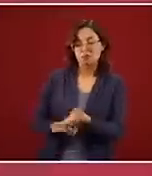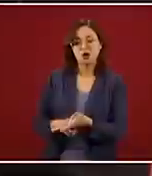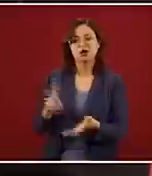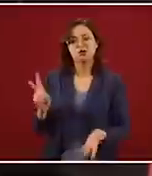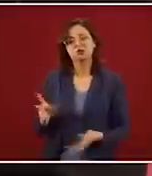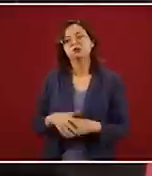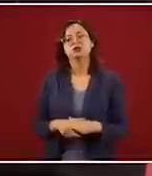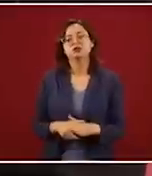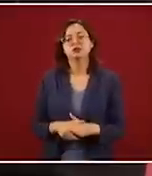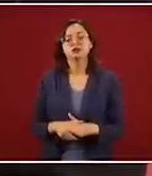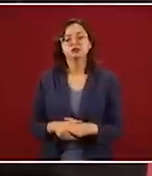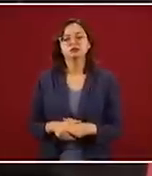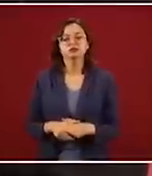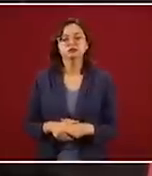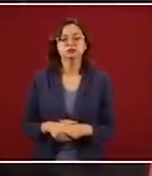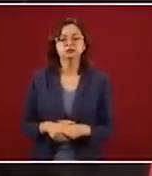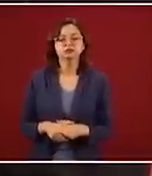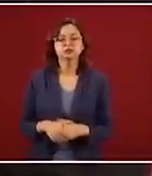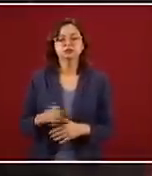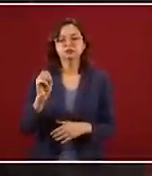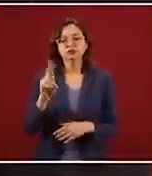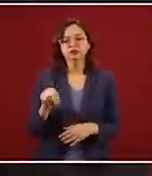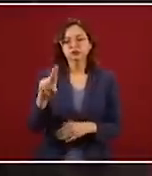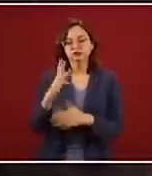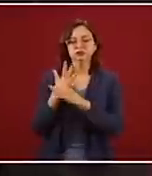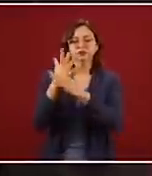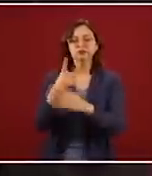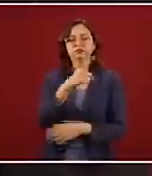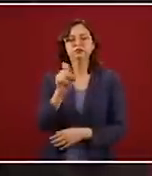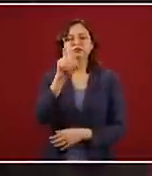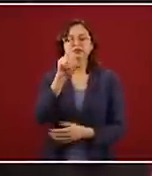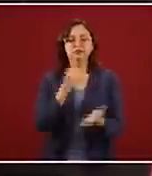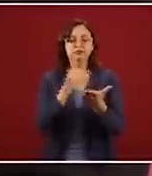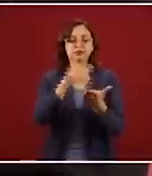el avalúo de la ONU son 130 millones de dólares.